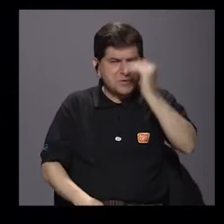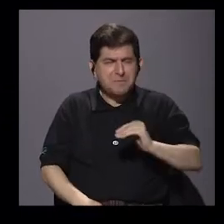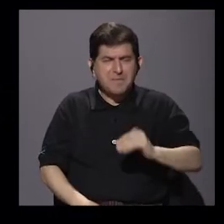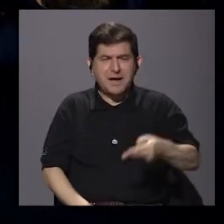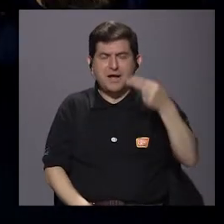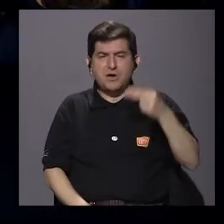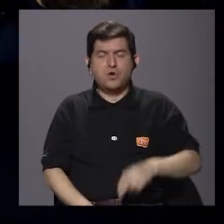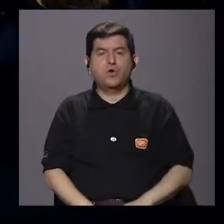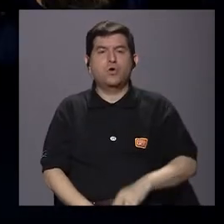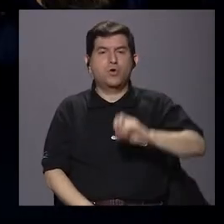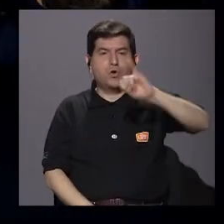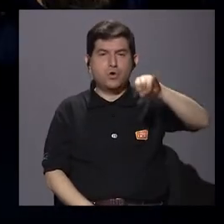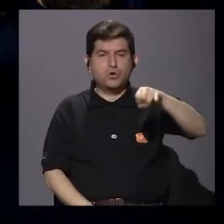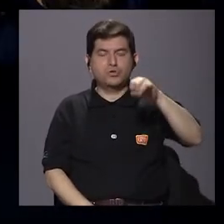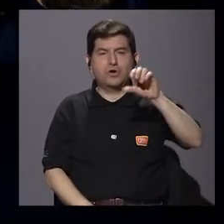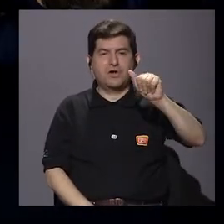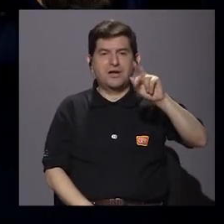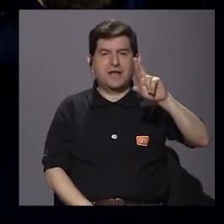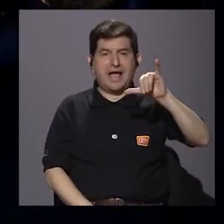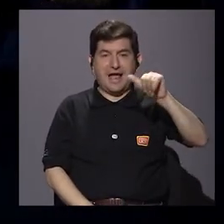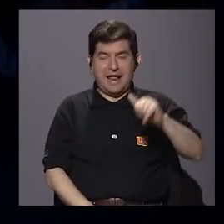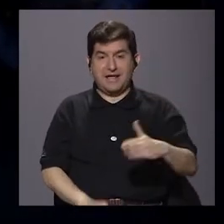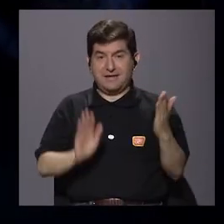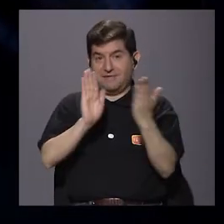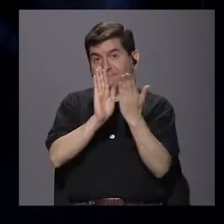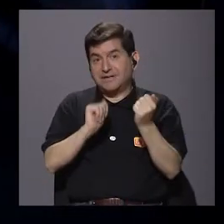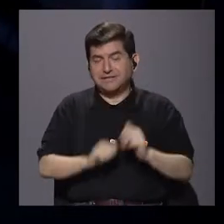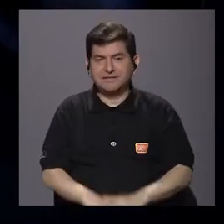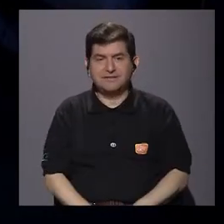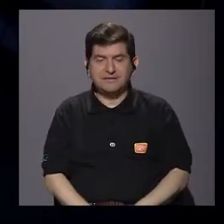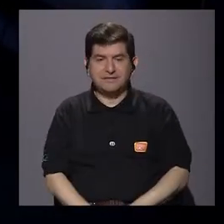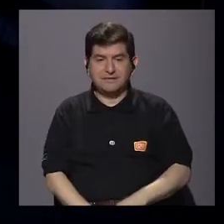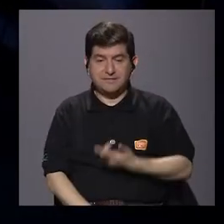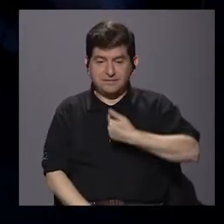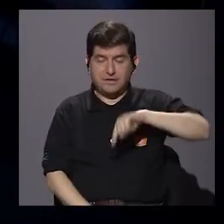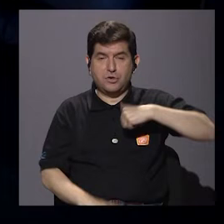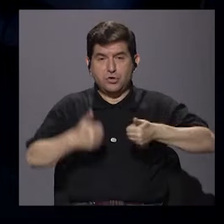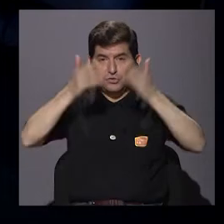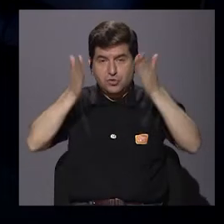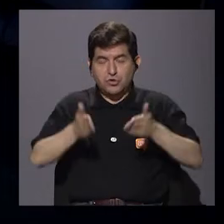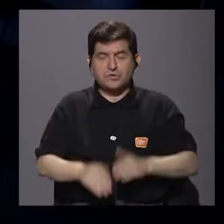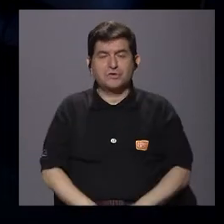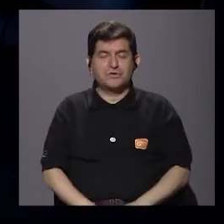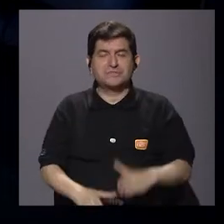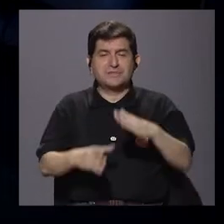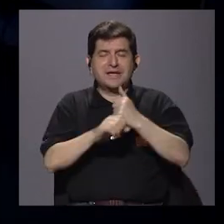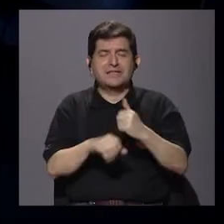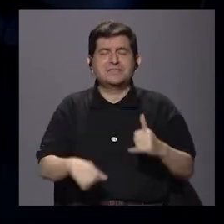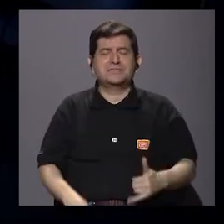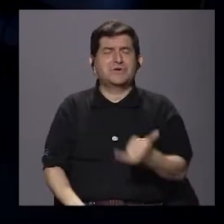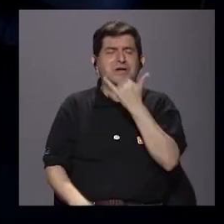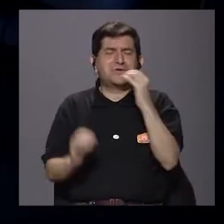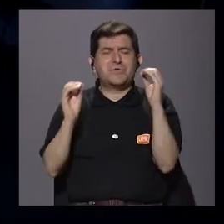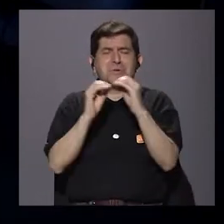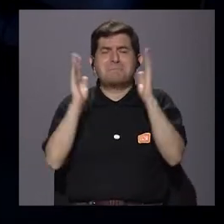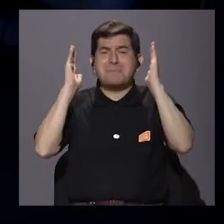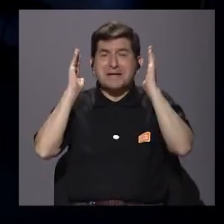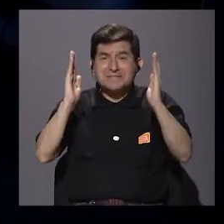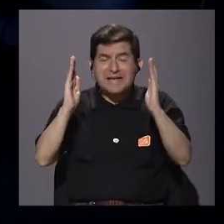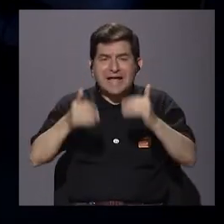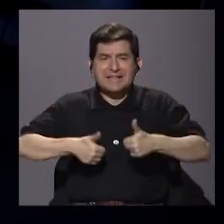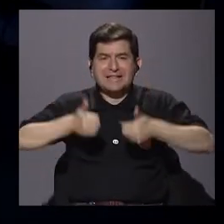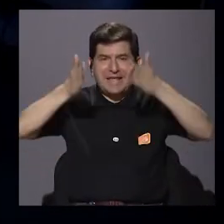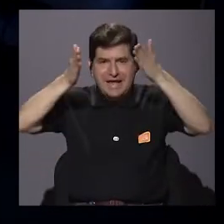allá de frente vamos a ver creo que tuvimos el candidato que cometió el error más grande que ha cometido un